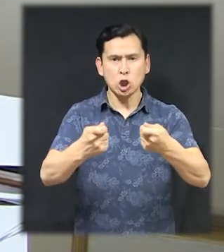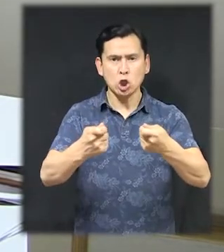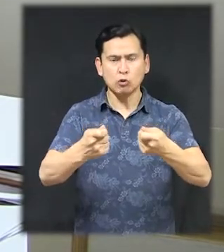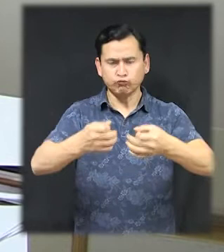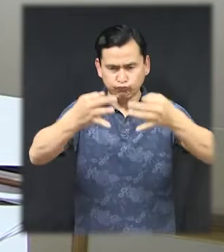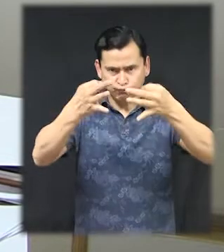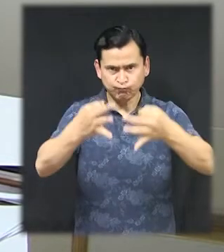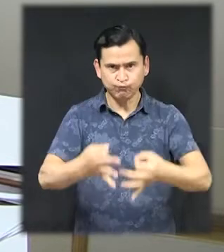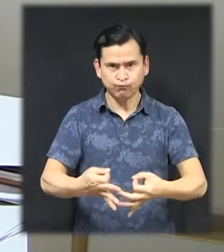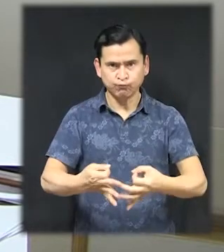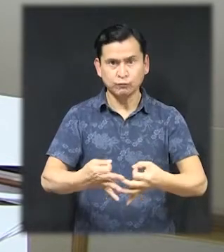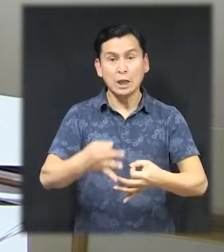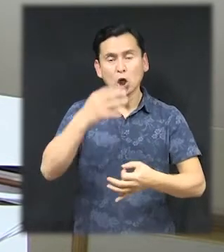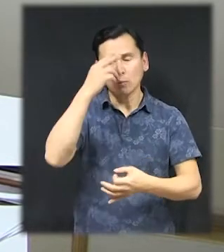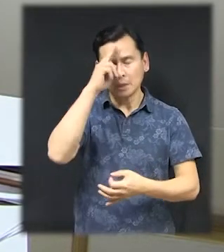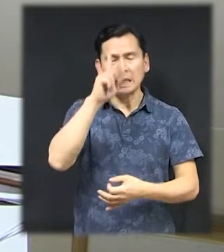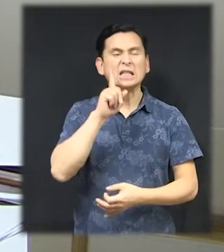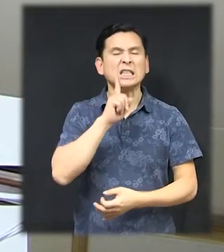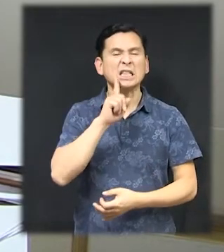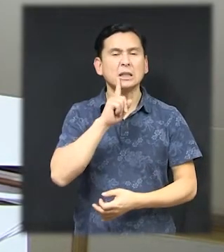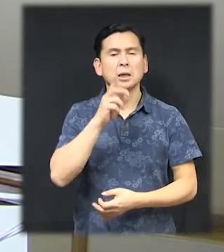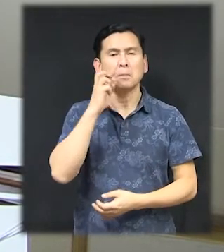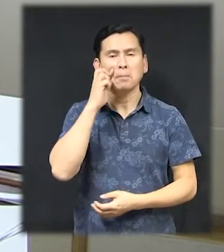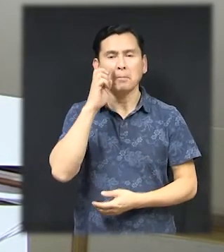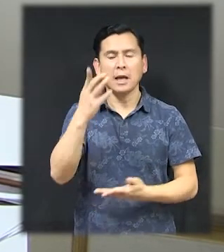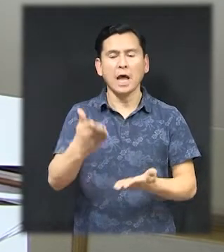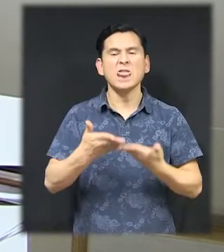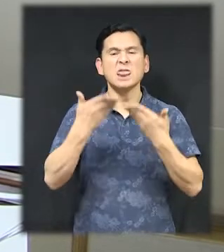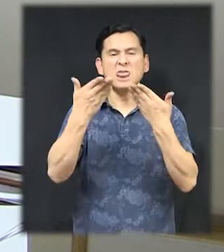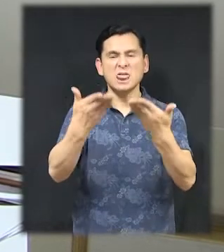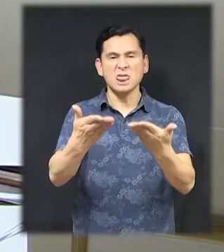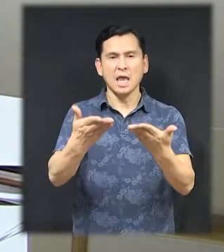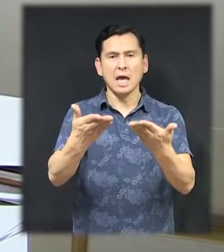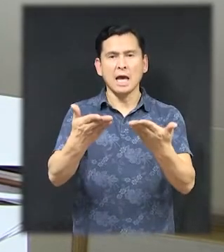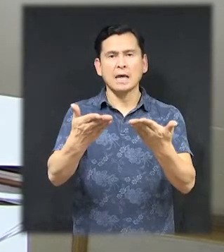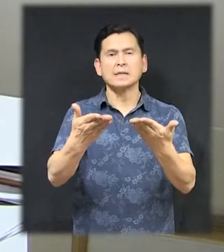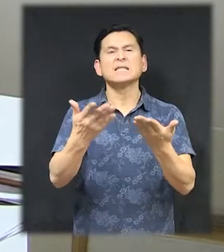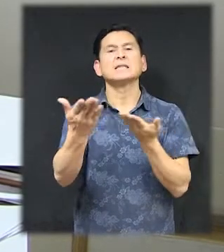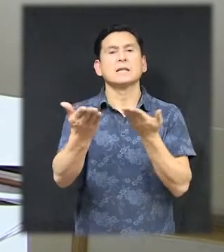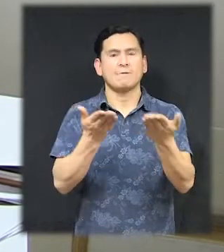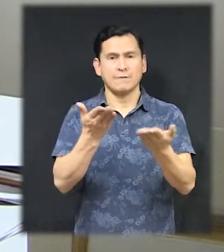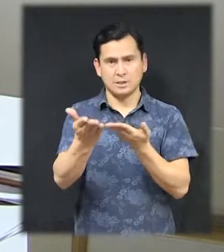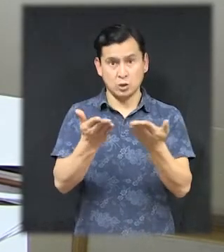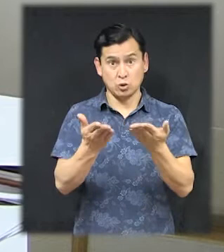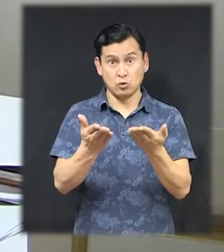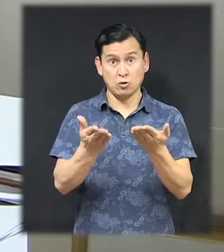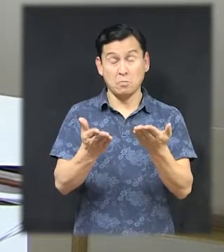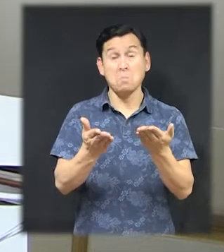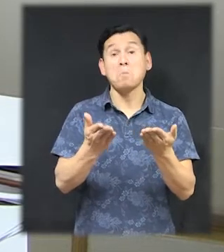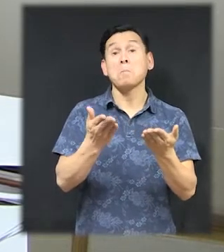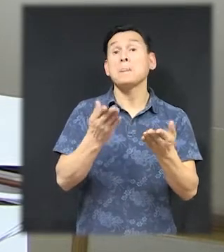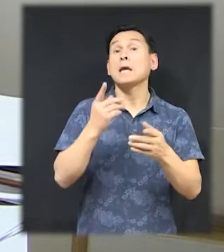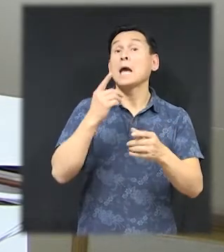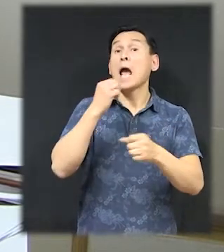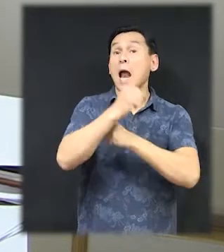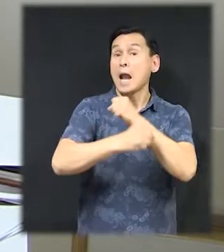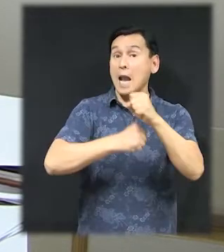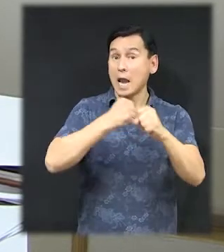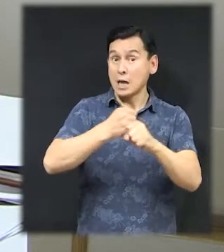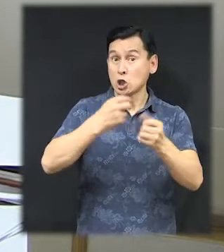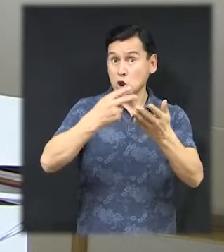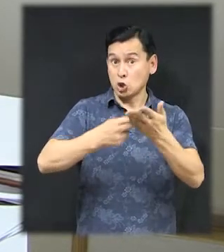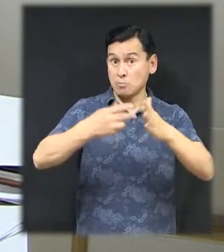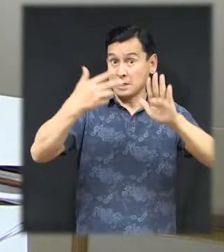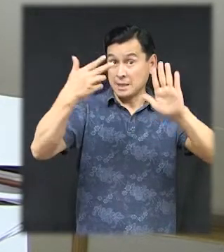se estructura y define a nivel nacional un cambio en el sistema de financiamiento de la red hospitalaria. Nosotros fuimos